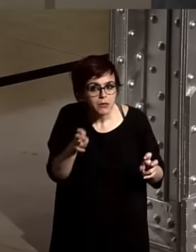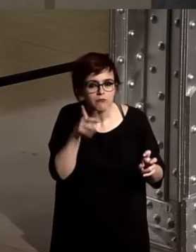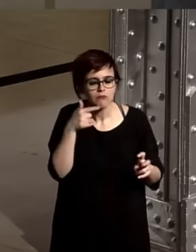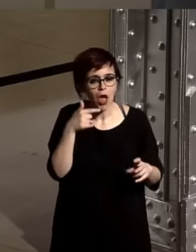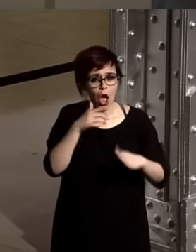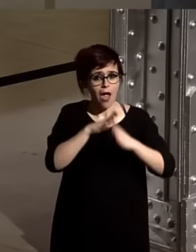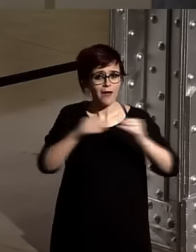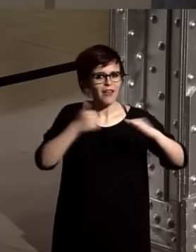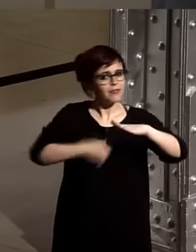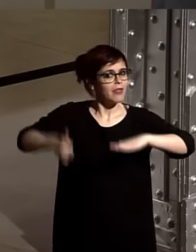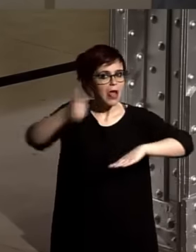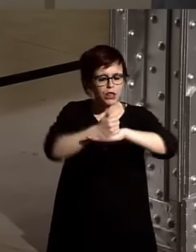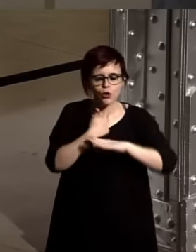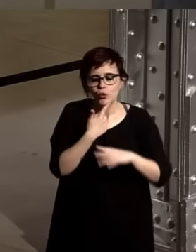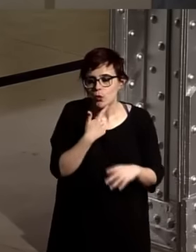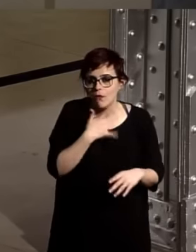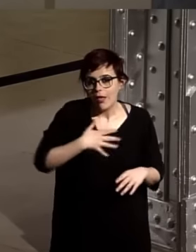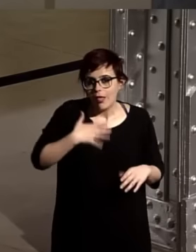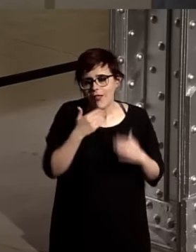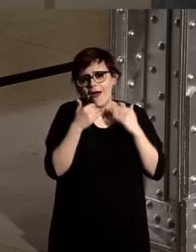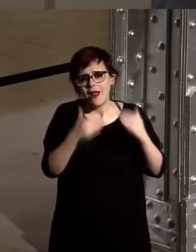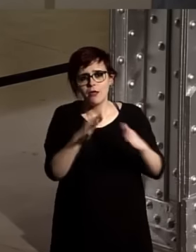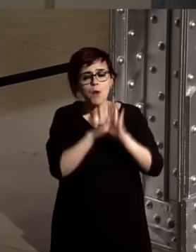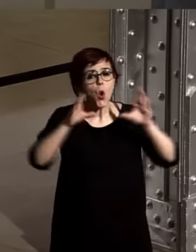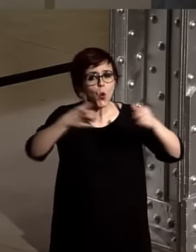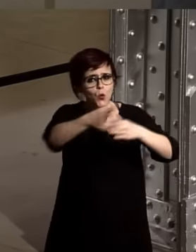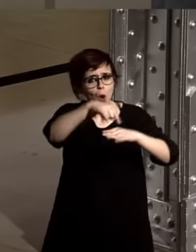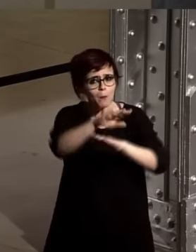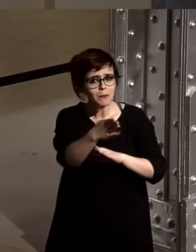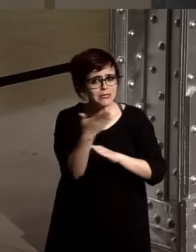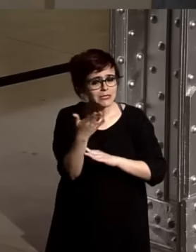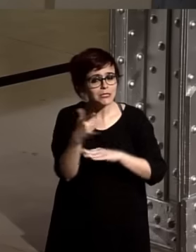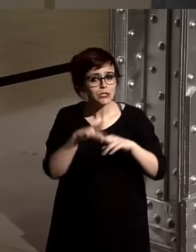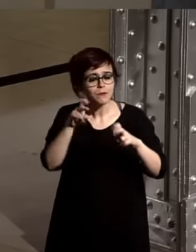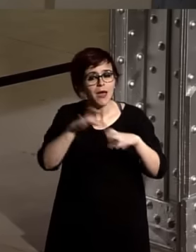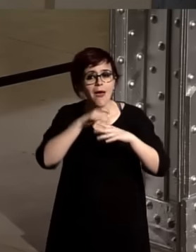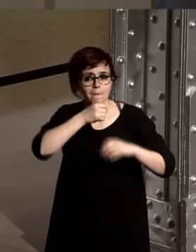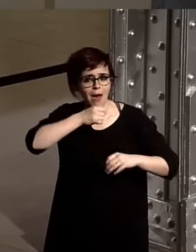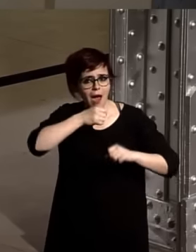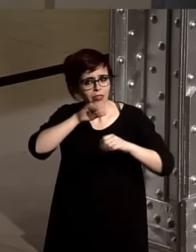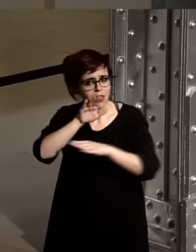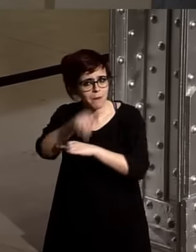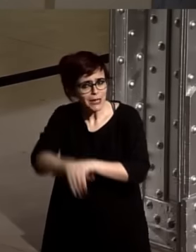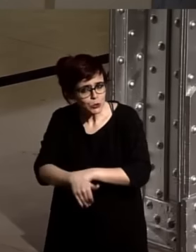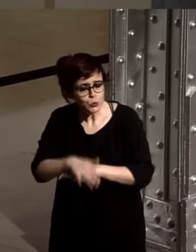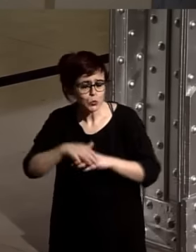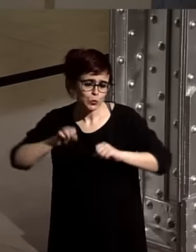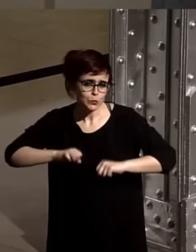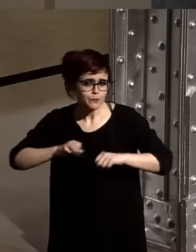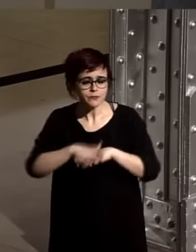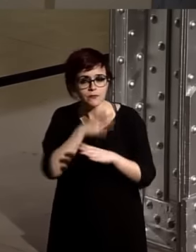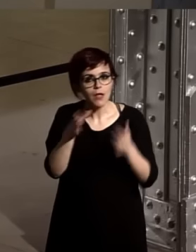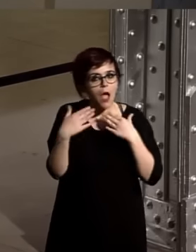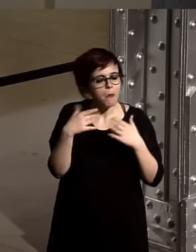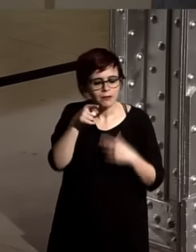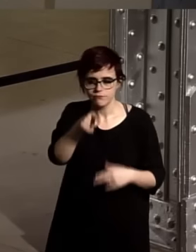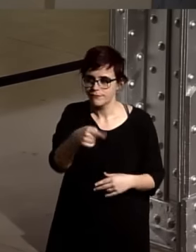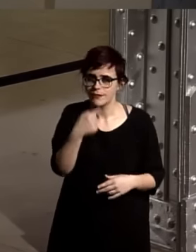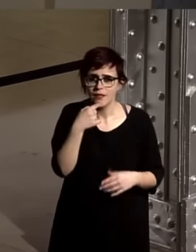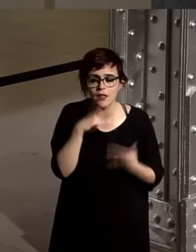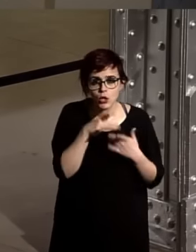catedrático que le estaría agradecida toda mi vida me presentó también a grupos que trabajaban en en envejecimiento Pero cuando hablé con esta persona me dijo